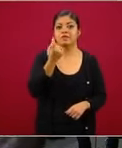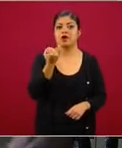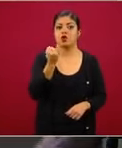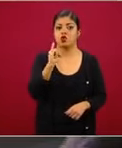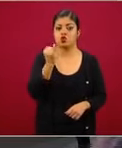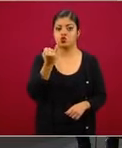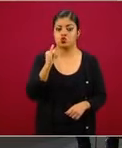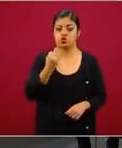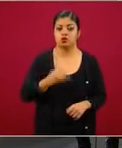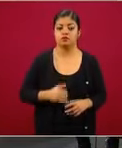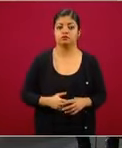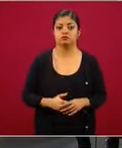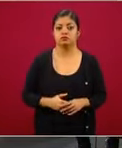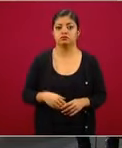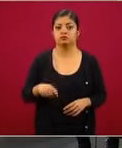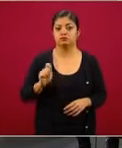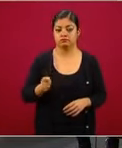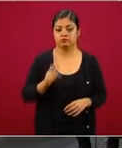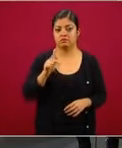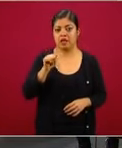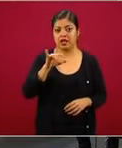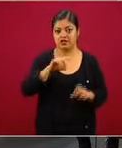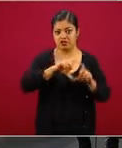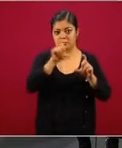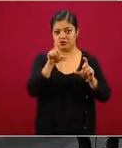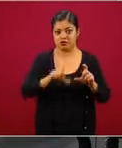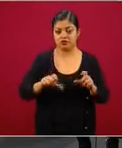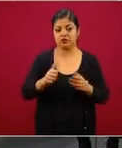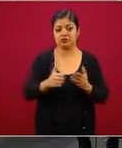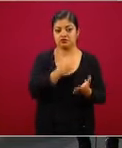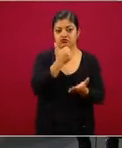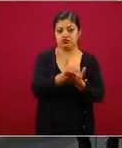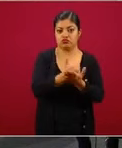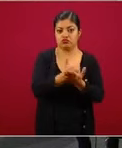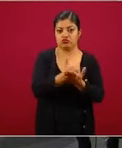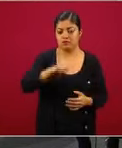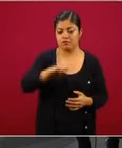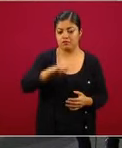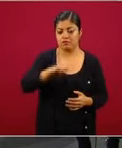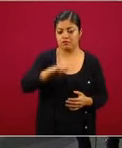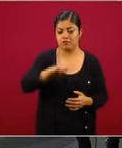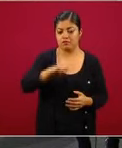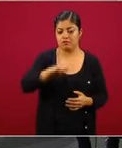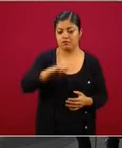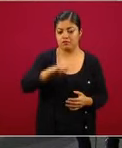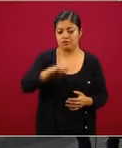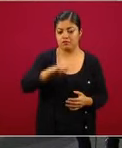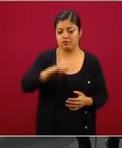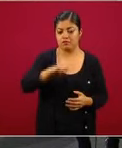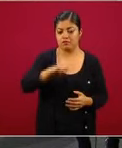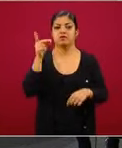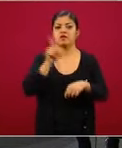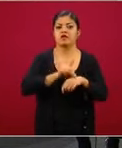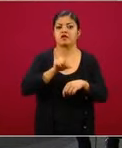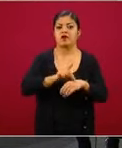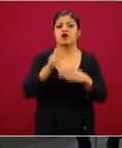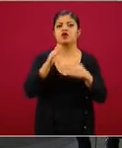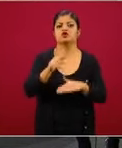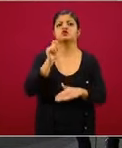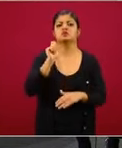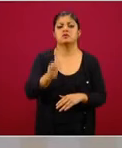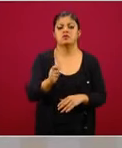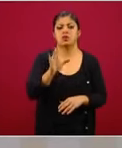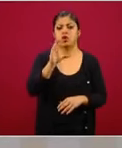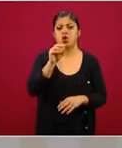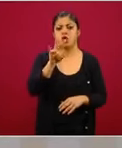junio. Estamos en el Palacio Nacional de México, en la Ciudad de México, y vamos a iniciar la conferencia de prensa diaria sobre la situación de COVID,